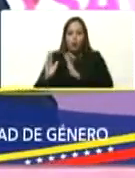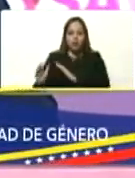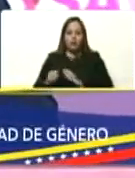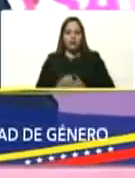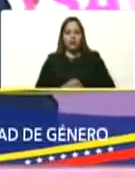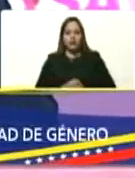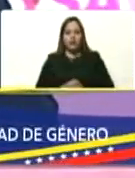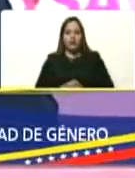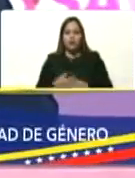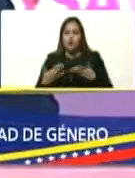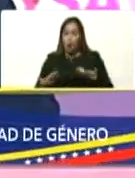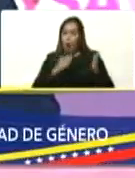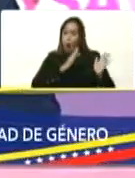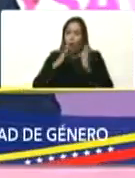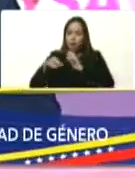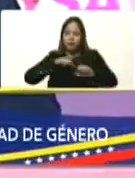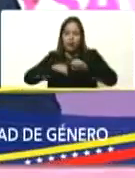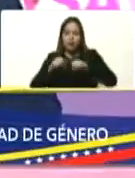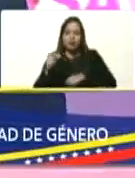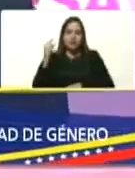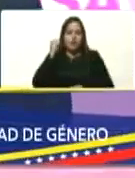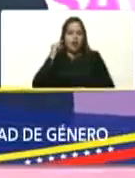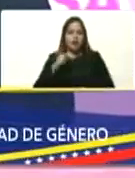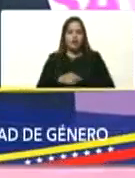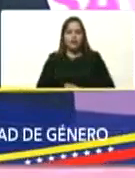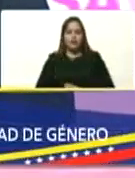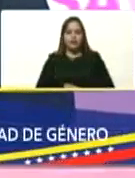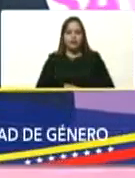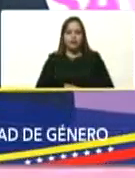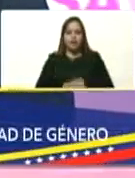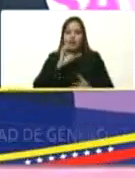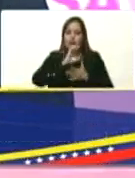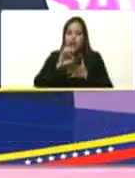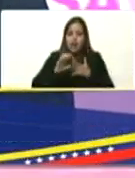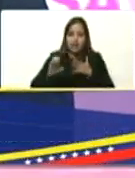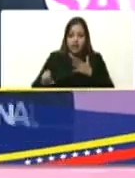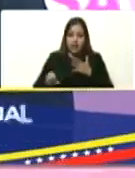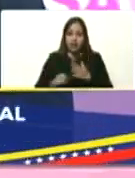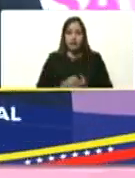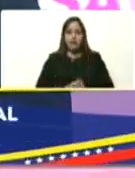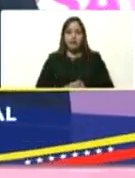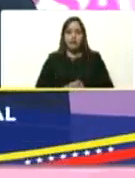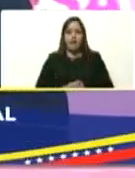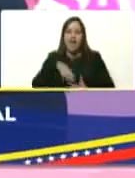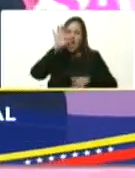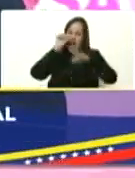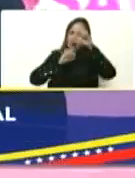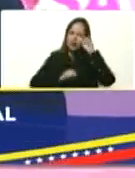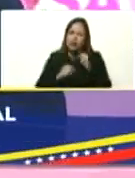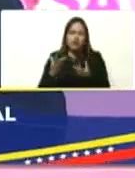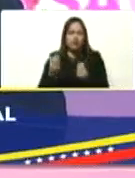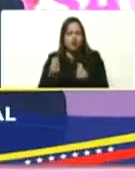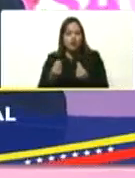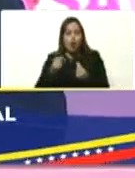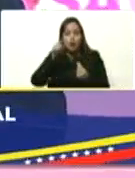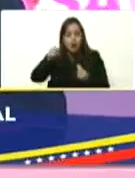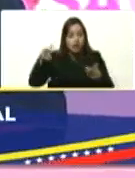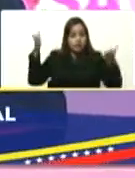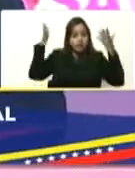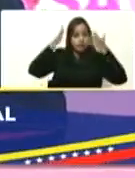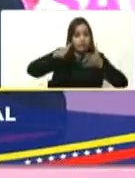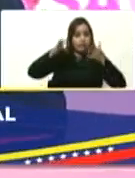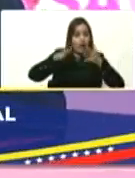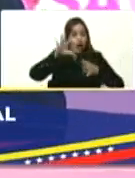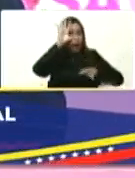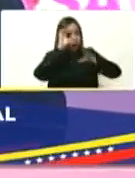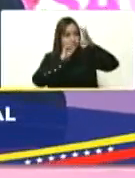la organización del movimiento de mujeres. En su estrategia, presidente, aprendemos mucho de lo que usted nos orienta